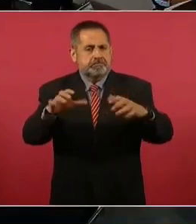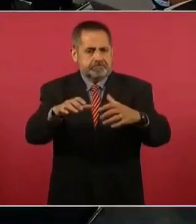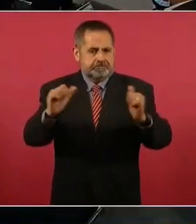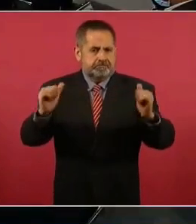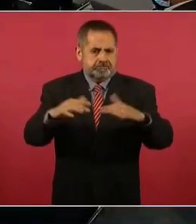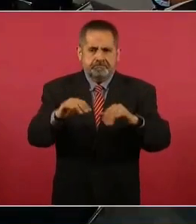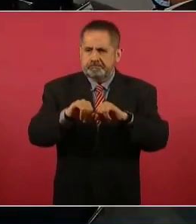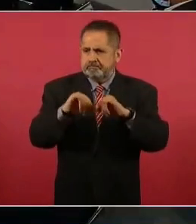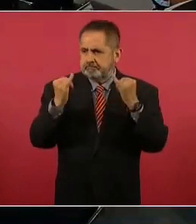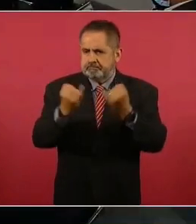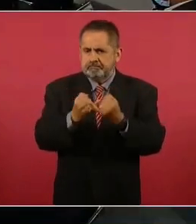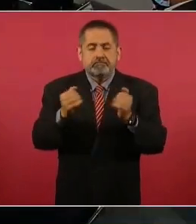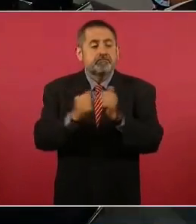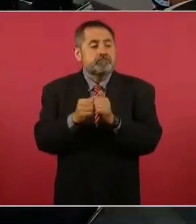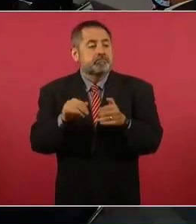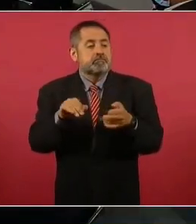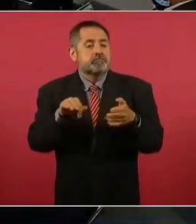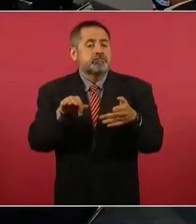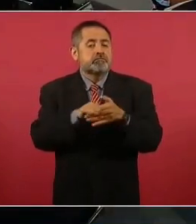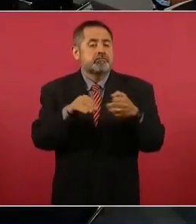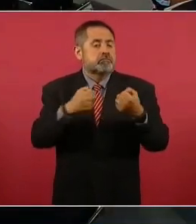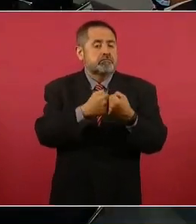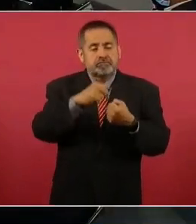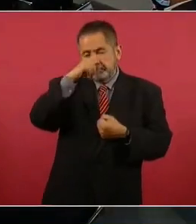con Nayarit,